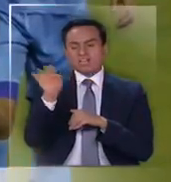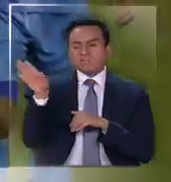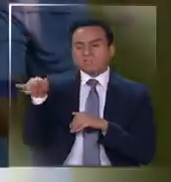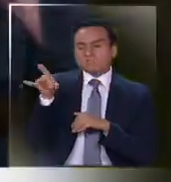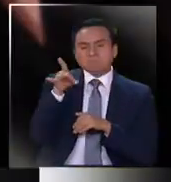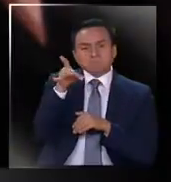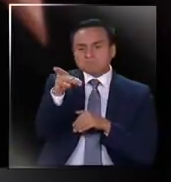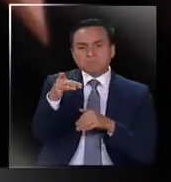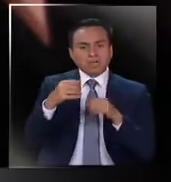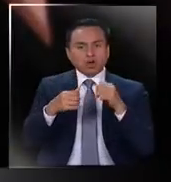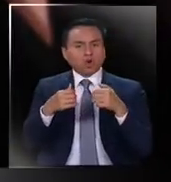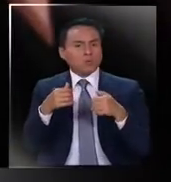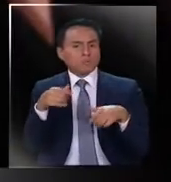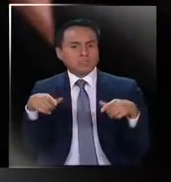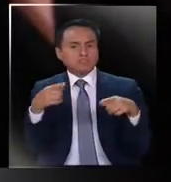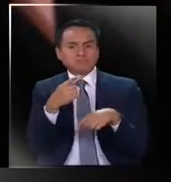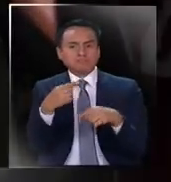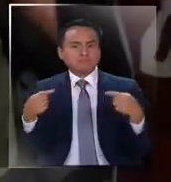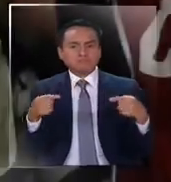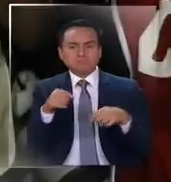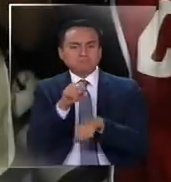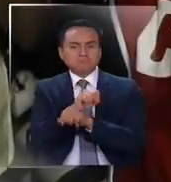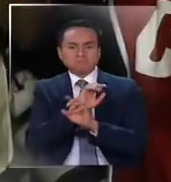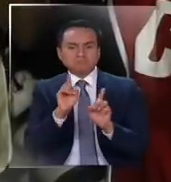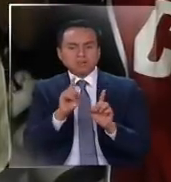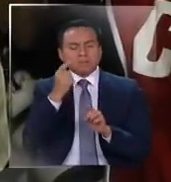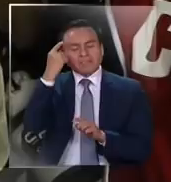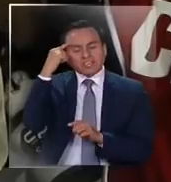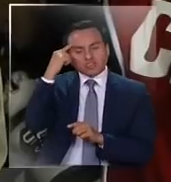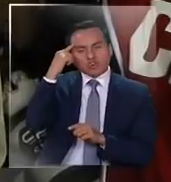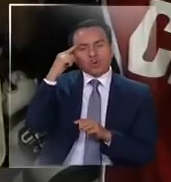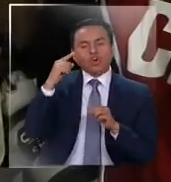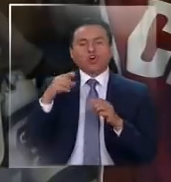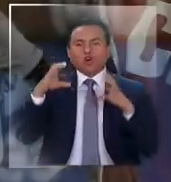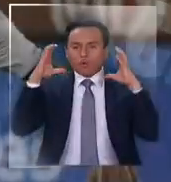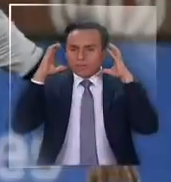citado para este compromiso. Todo esto pensando en el duelo de Copa